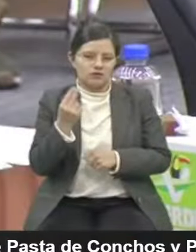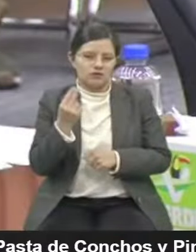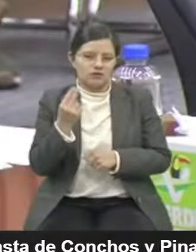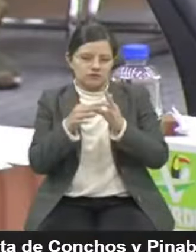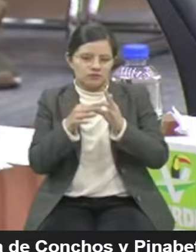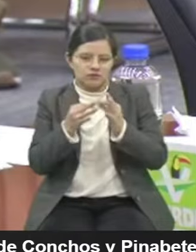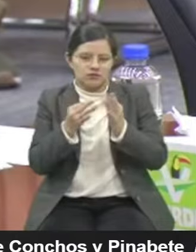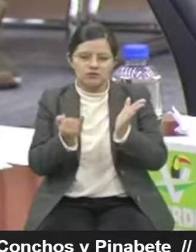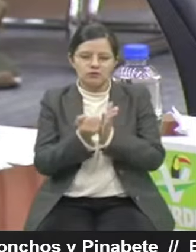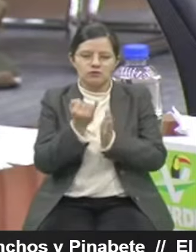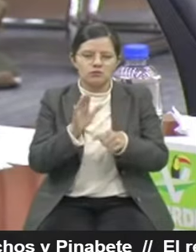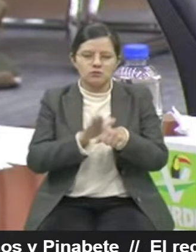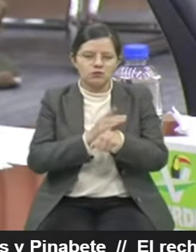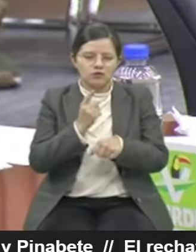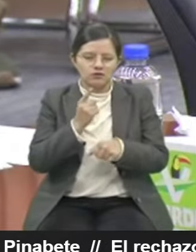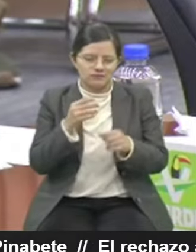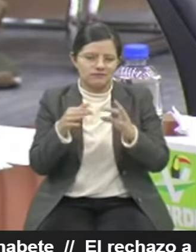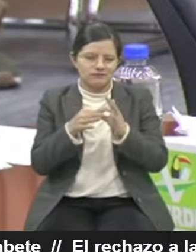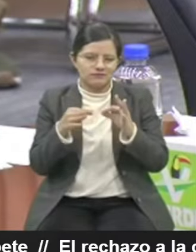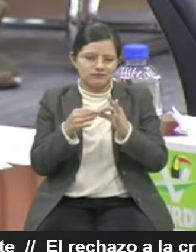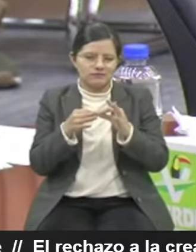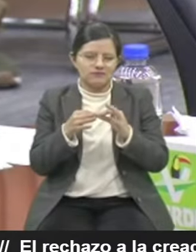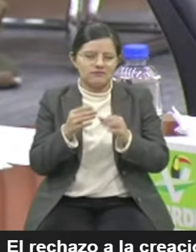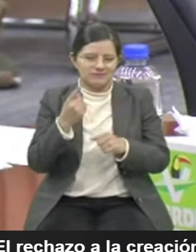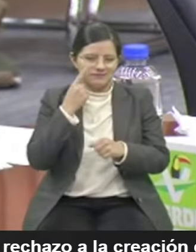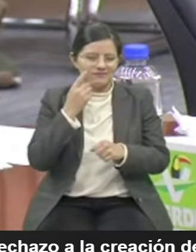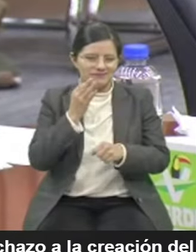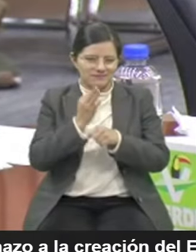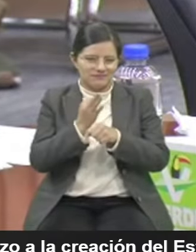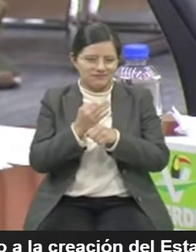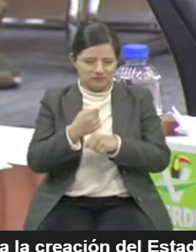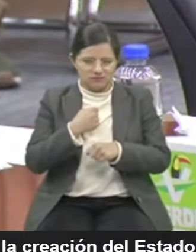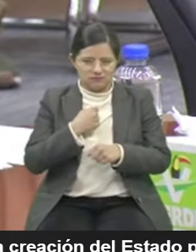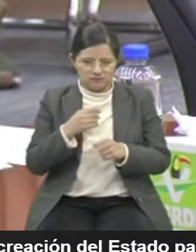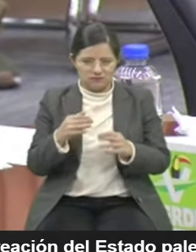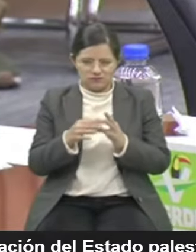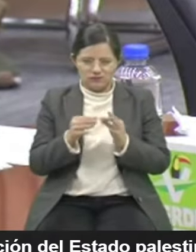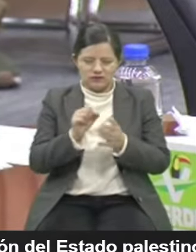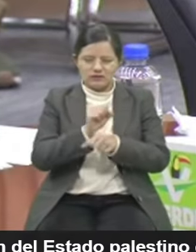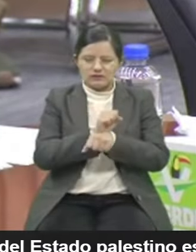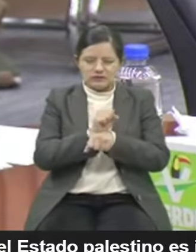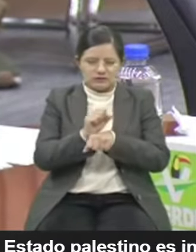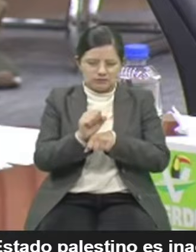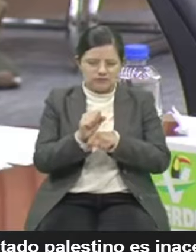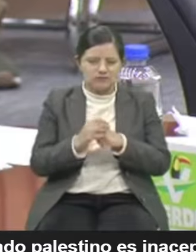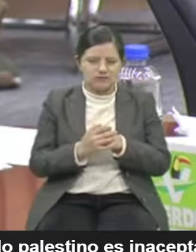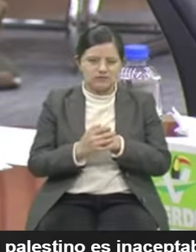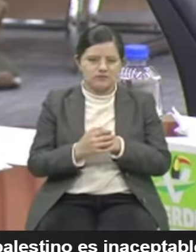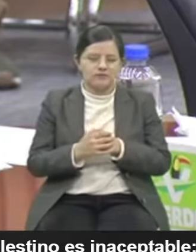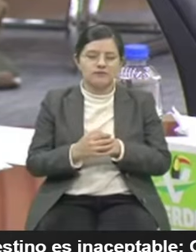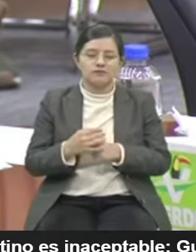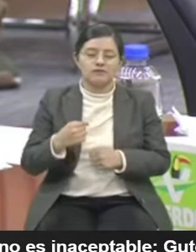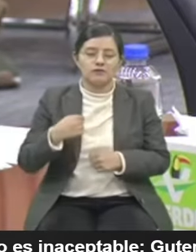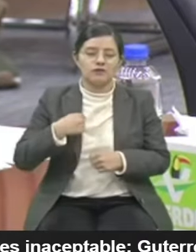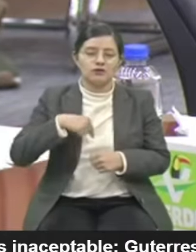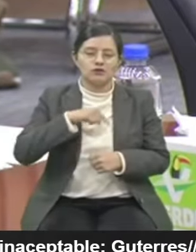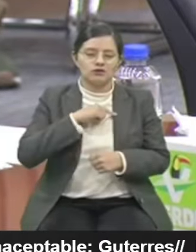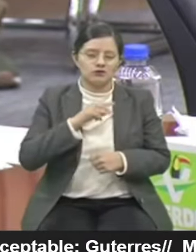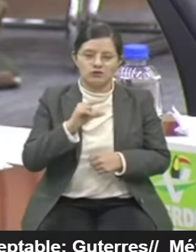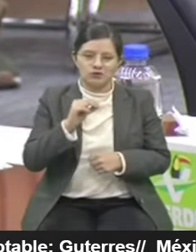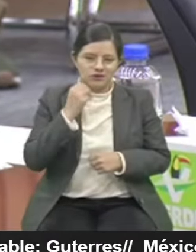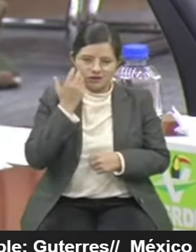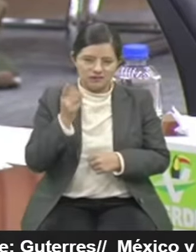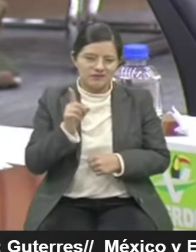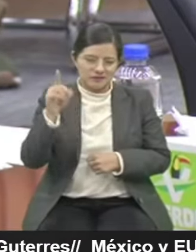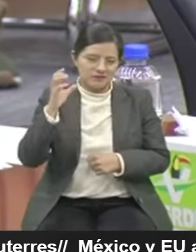yo para evitarle la vuelta puedo darle aquí mismo una motivación reforzada simplificada de qué es lo que no queremos en la